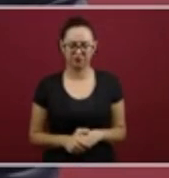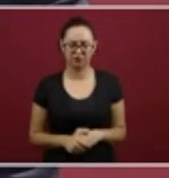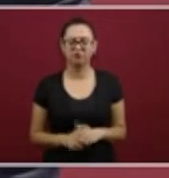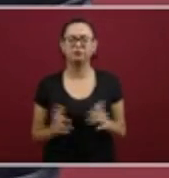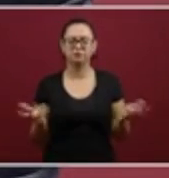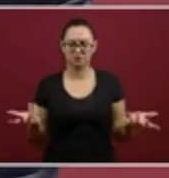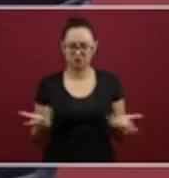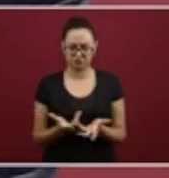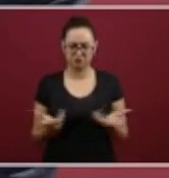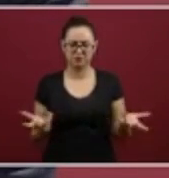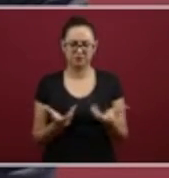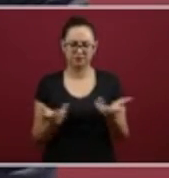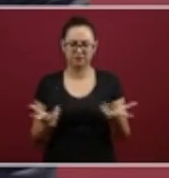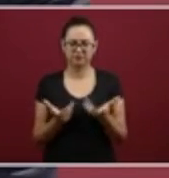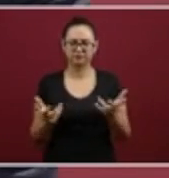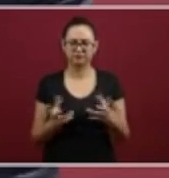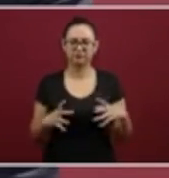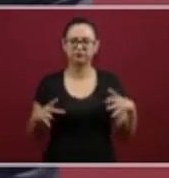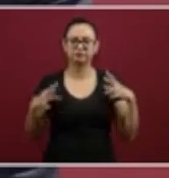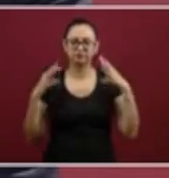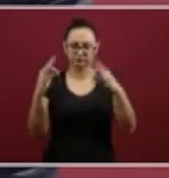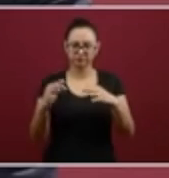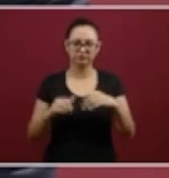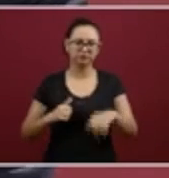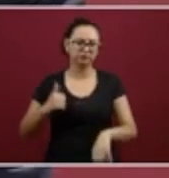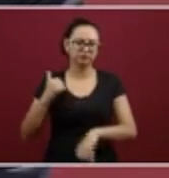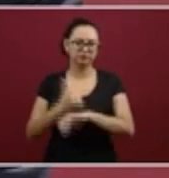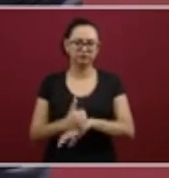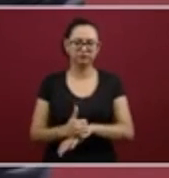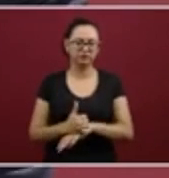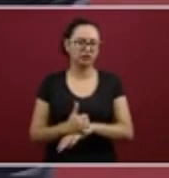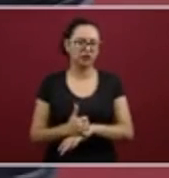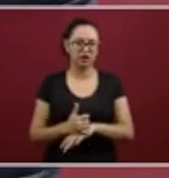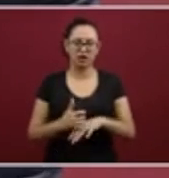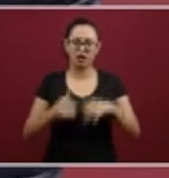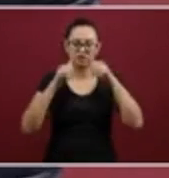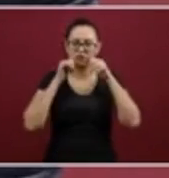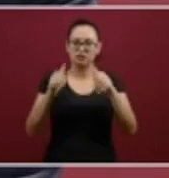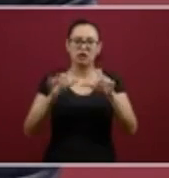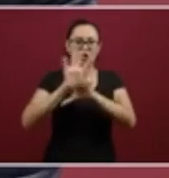para atender las 100 universidades